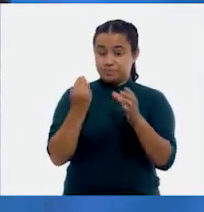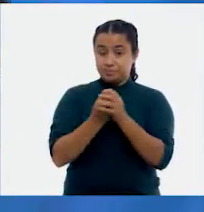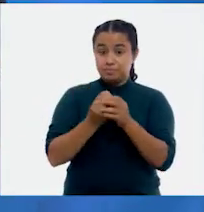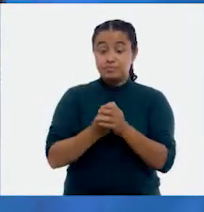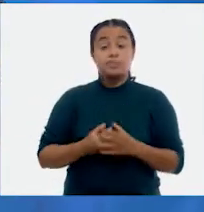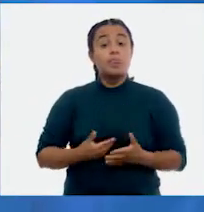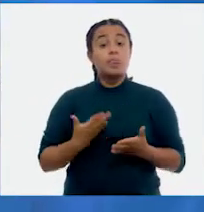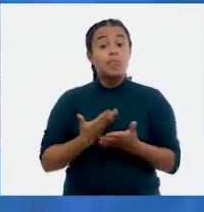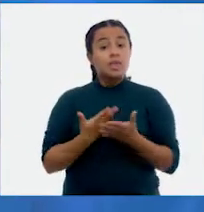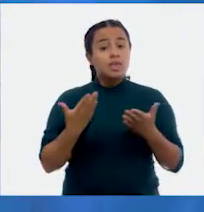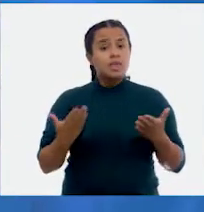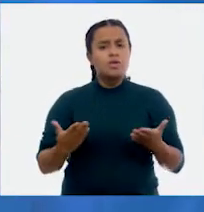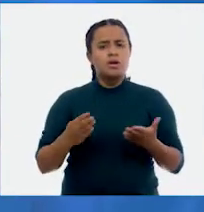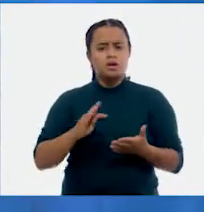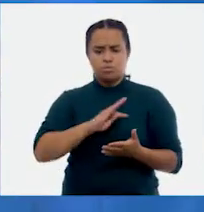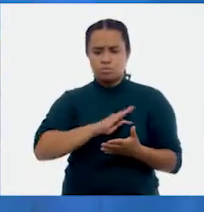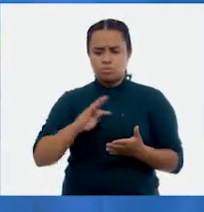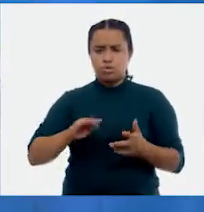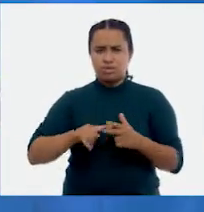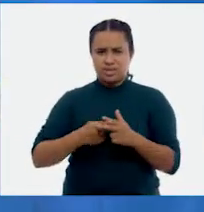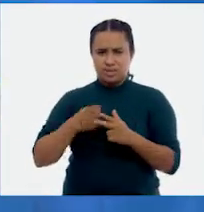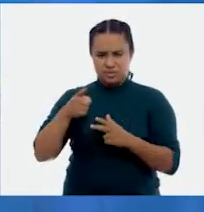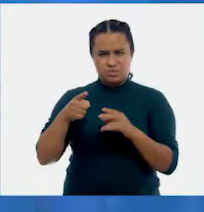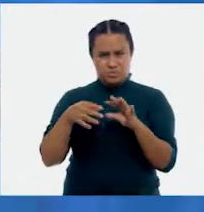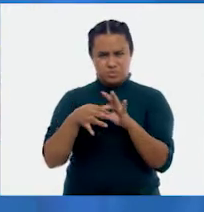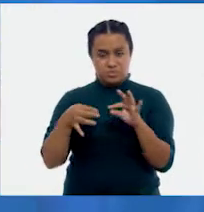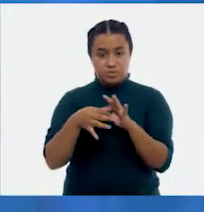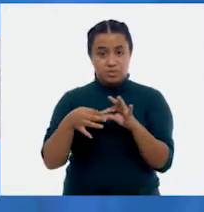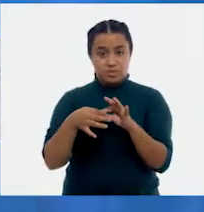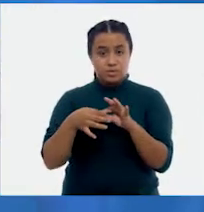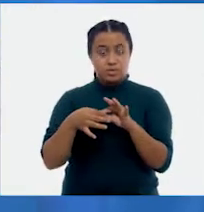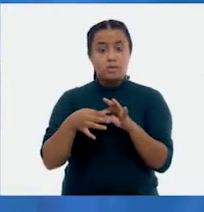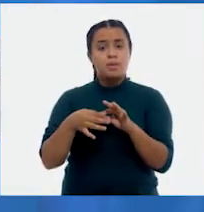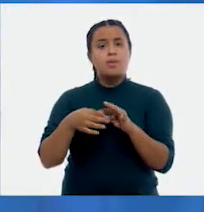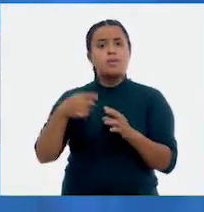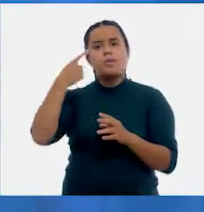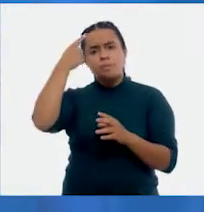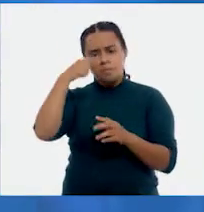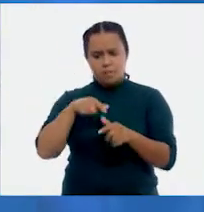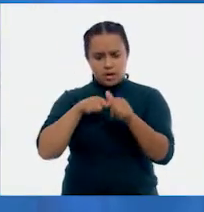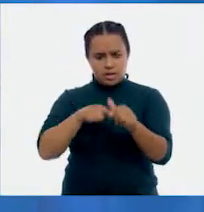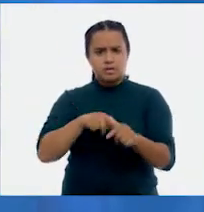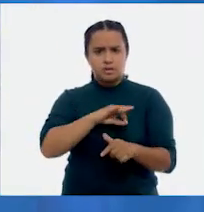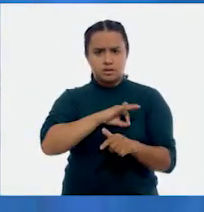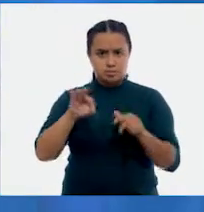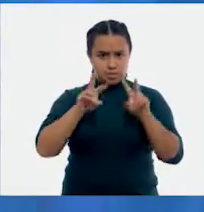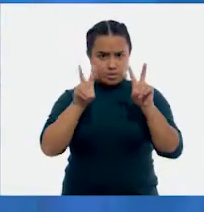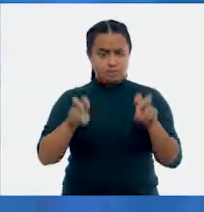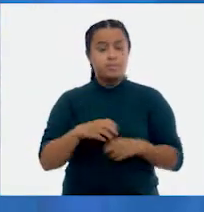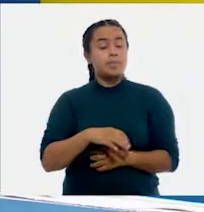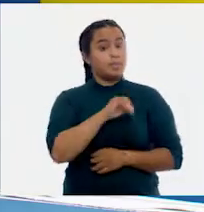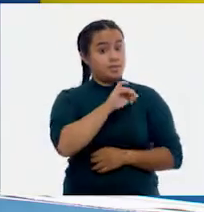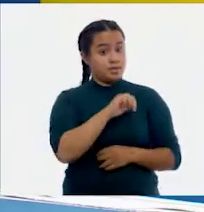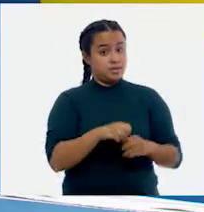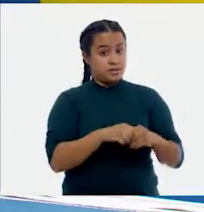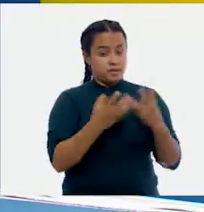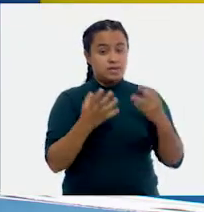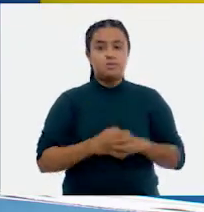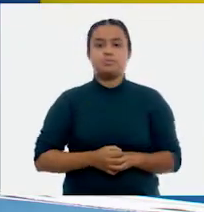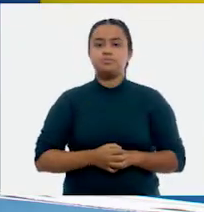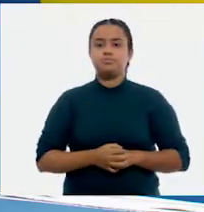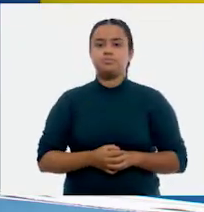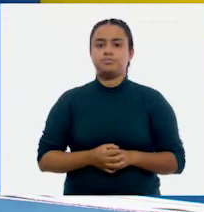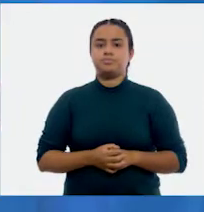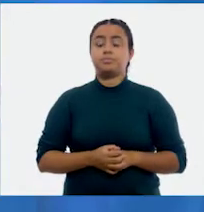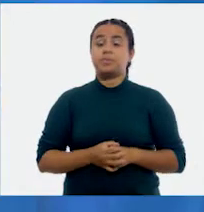Ahora podemos partir de lo que acabas de comentar para continuar con el tema. Claro que sí, maestro.